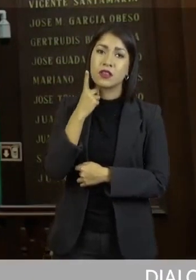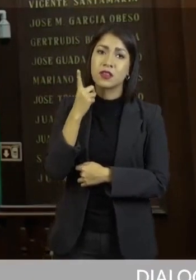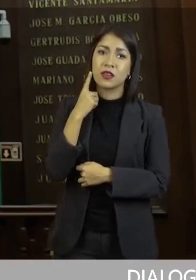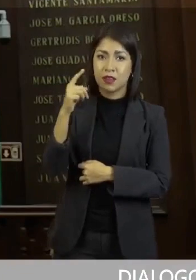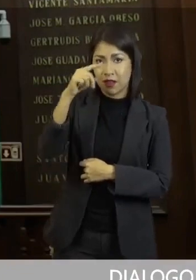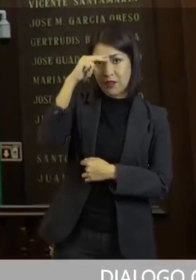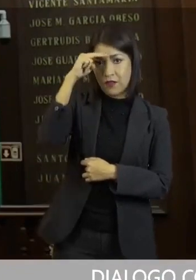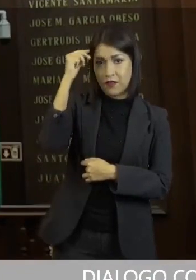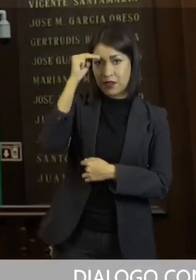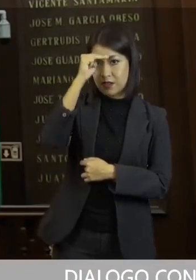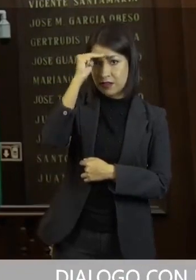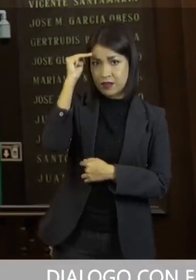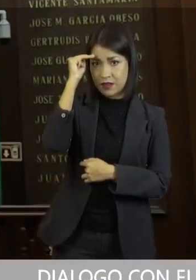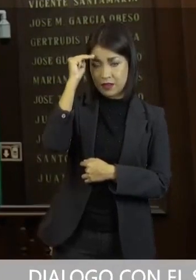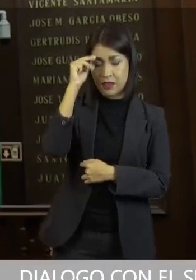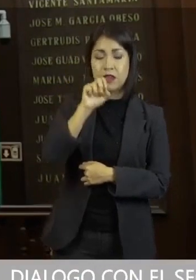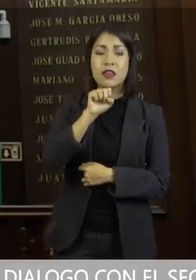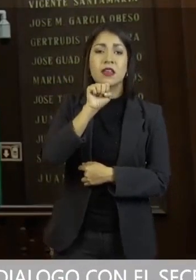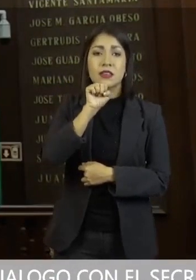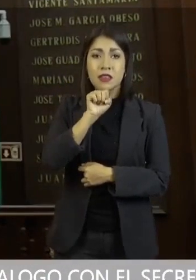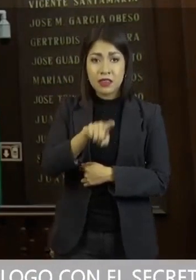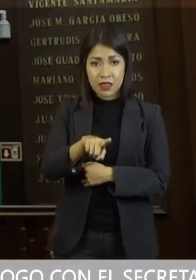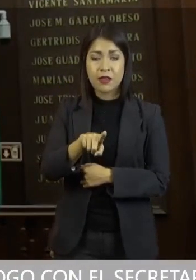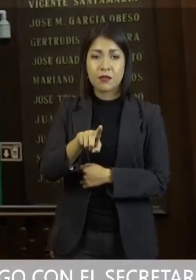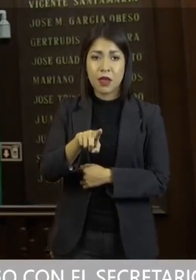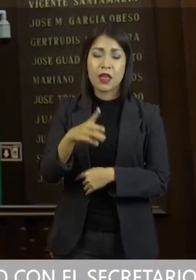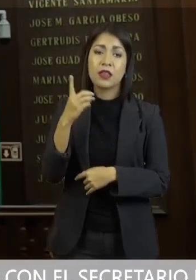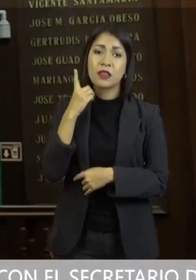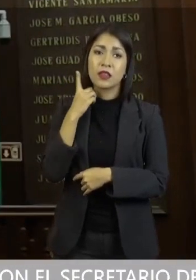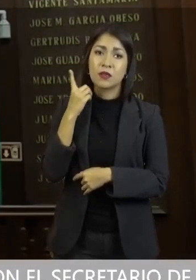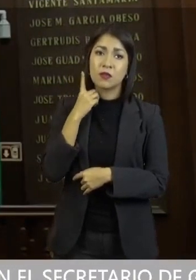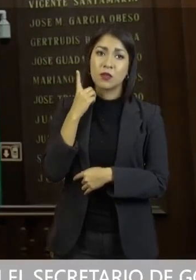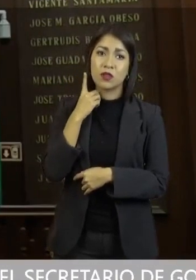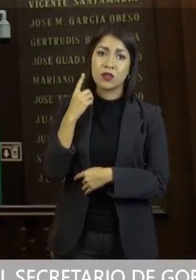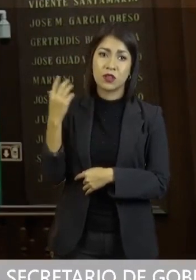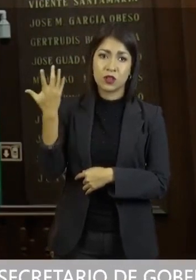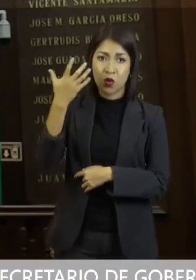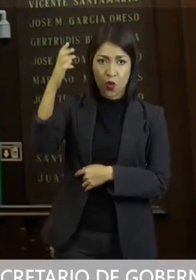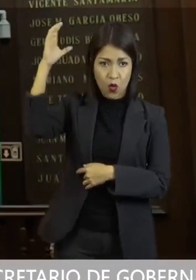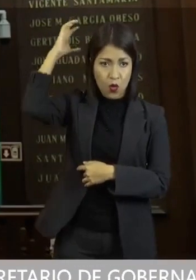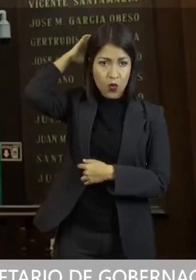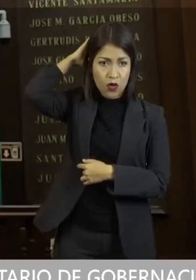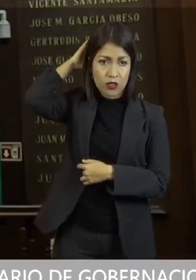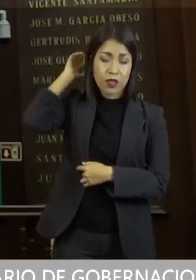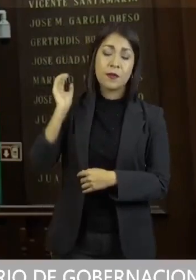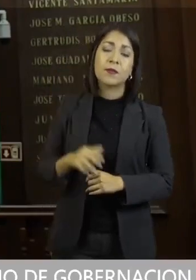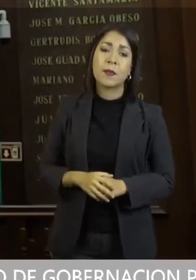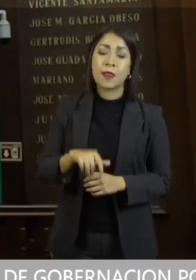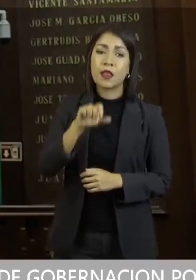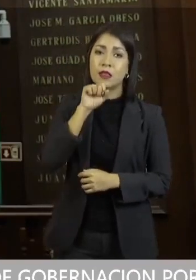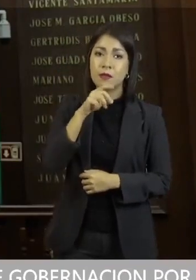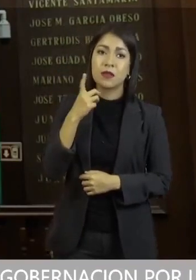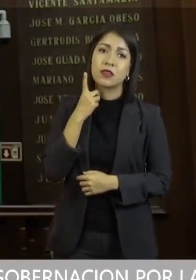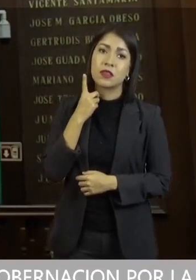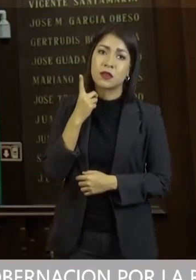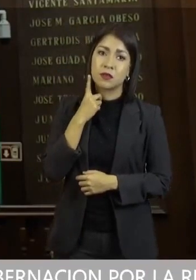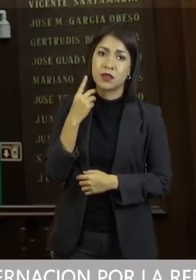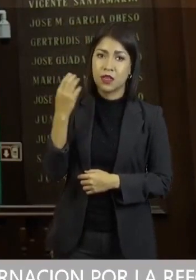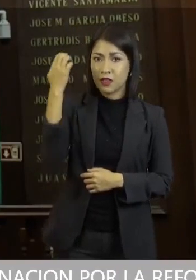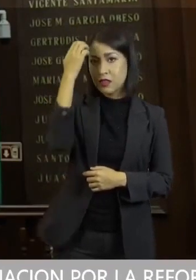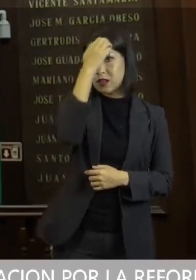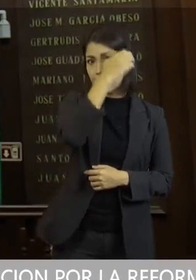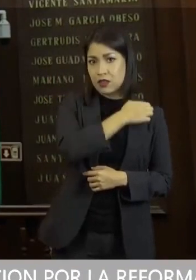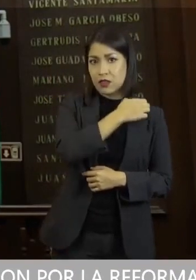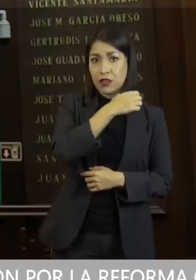Víctor Manuel Manríquez González, a la diputada Julieta Hortensia Gallardo, al diputado Ernesto Núñez